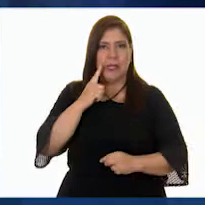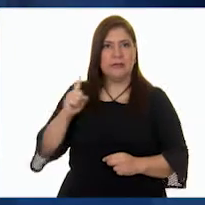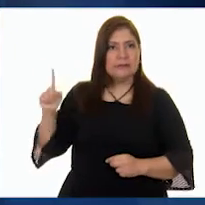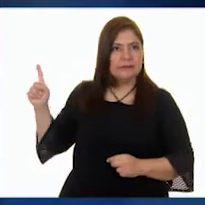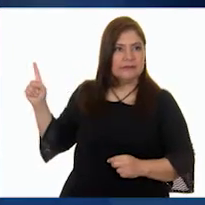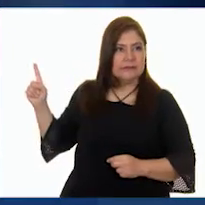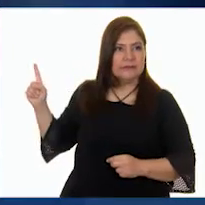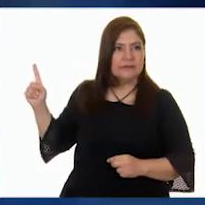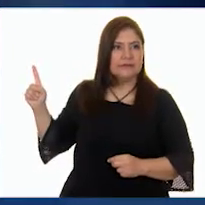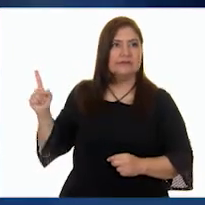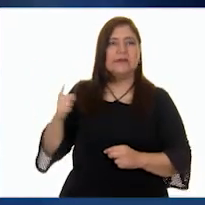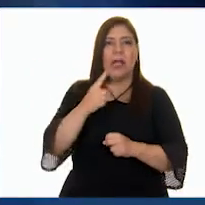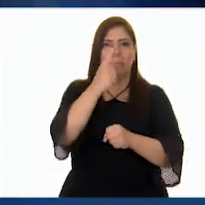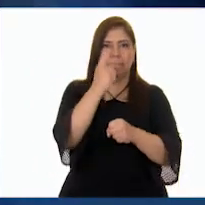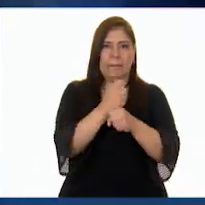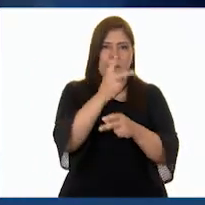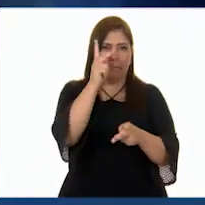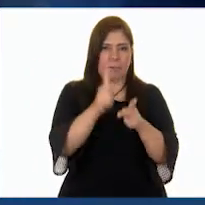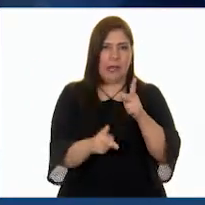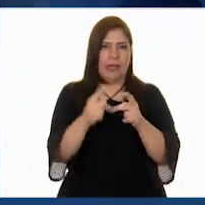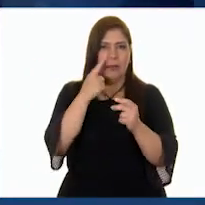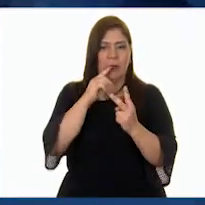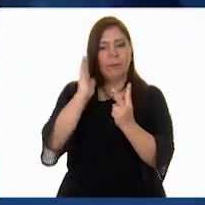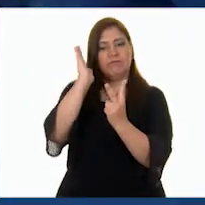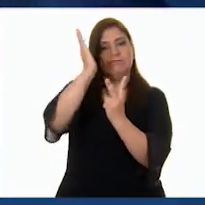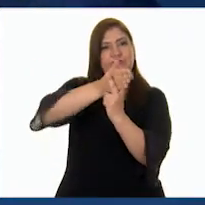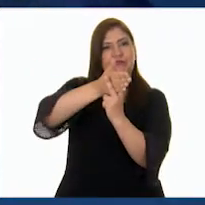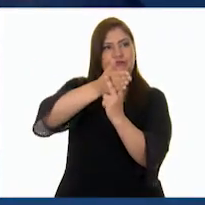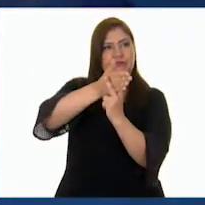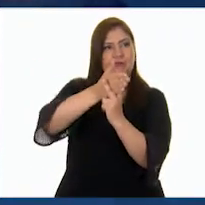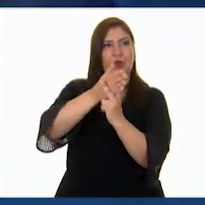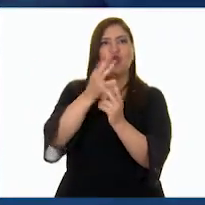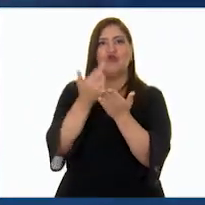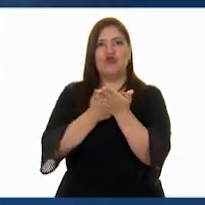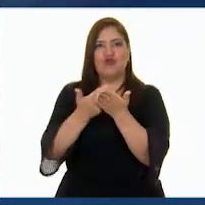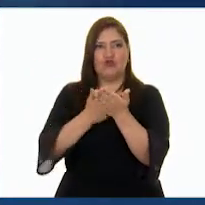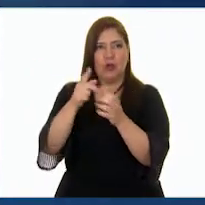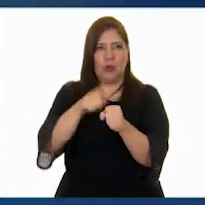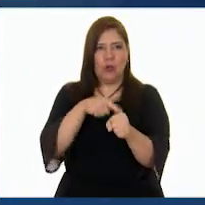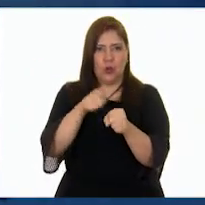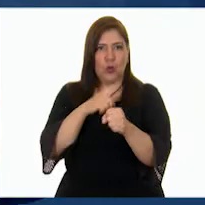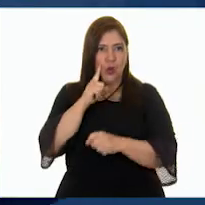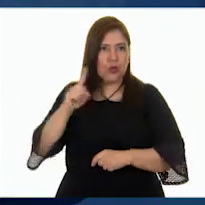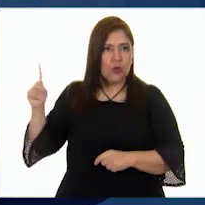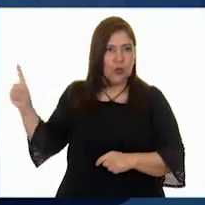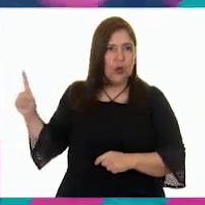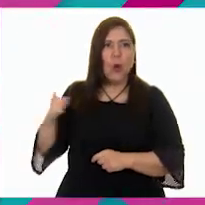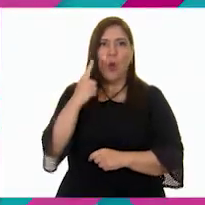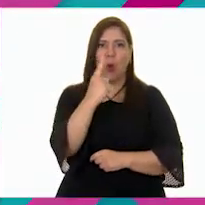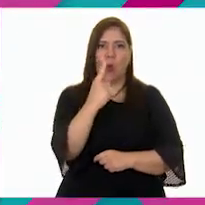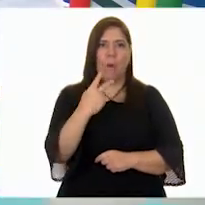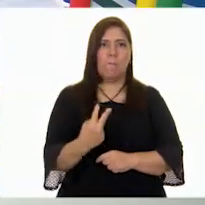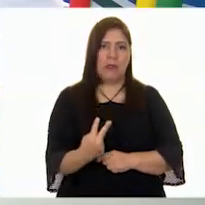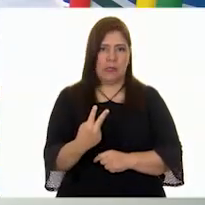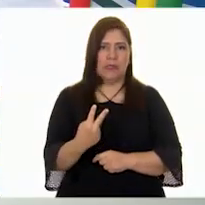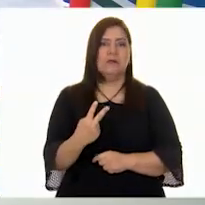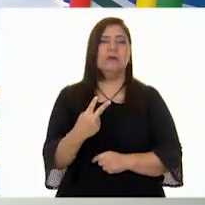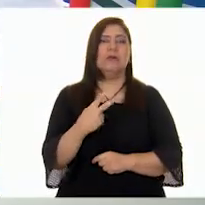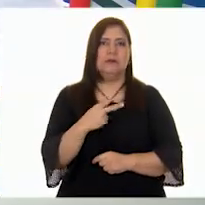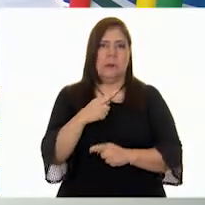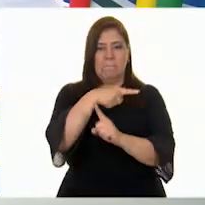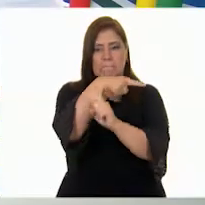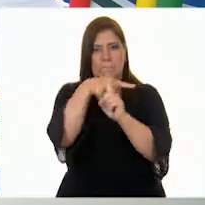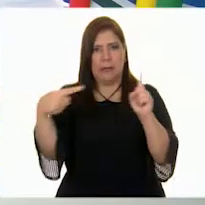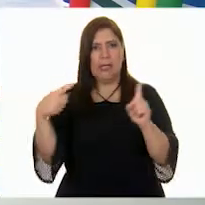Empecemos con el primer tramo, que es justo la mitad. Y anotamos un medio en nuestro pizarrón.